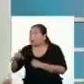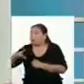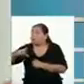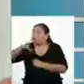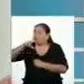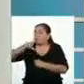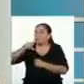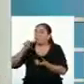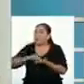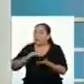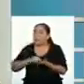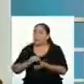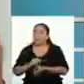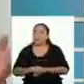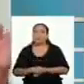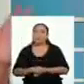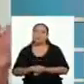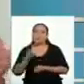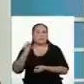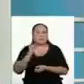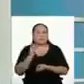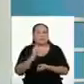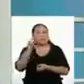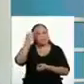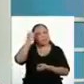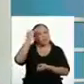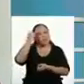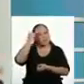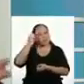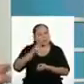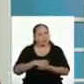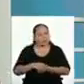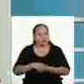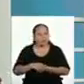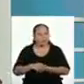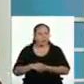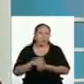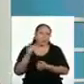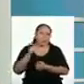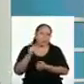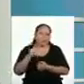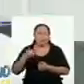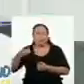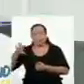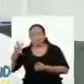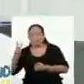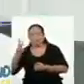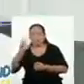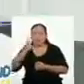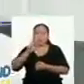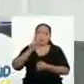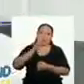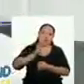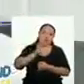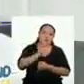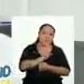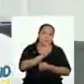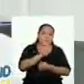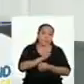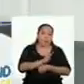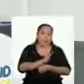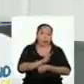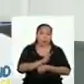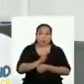Seguro que sí. Pero volviendo al tema de las memórias, que pueden ser de 16, 32, 64